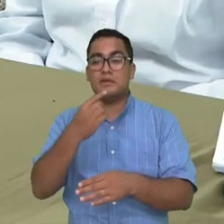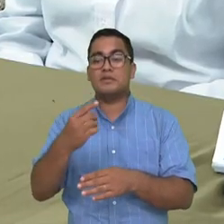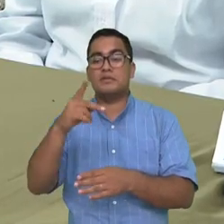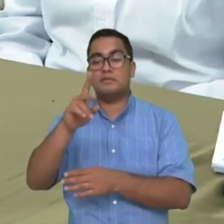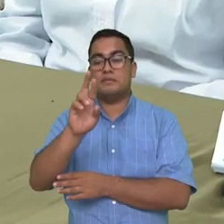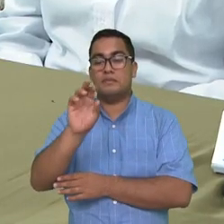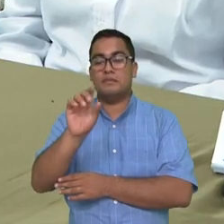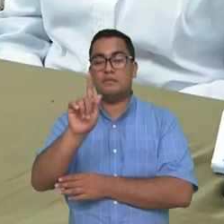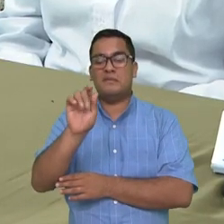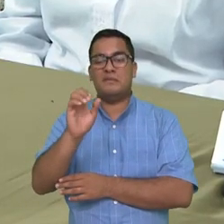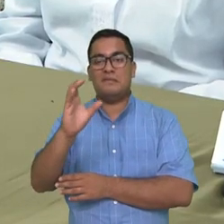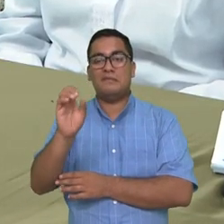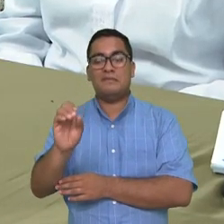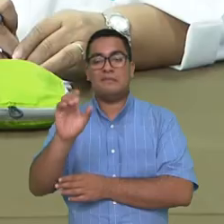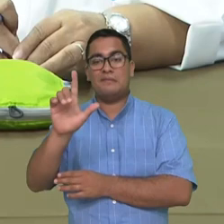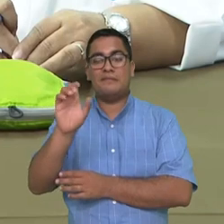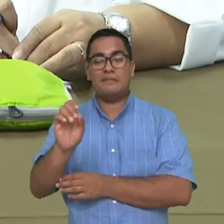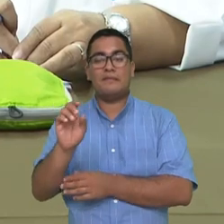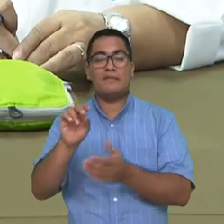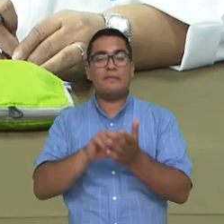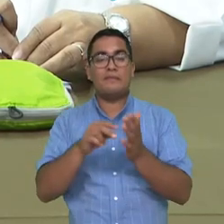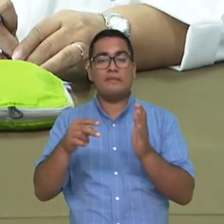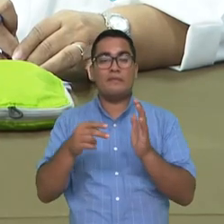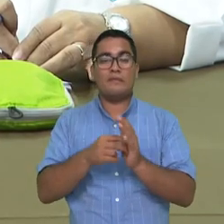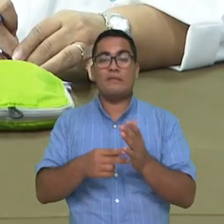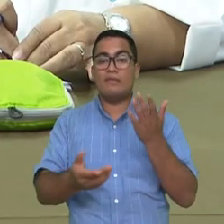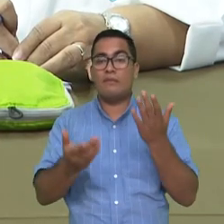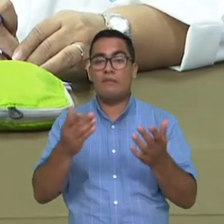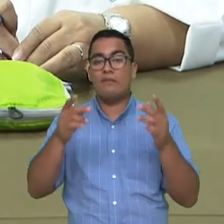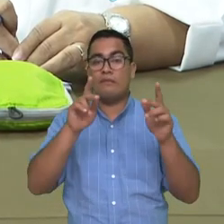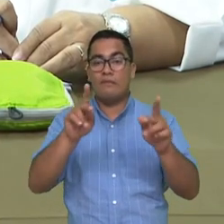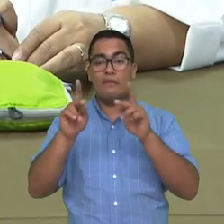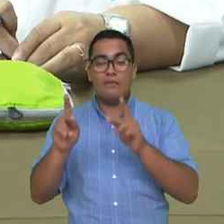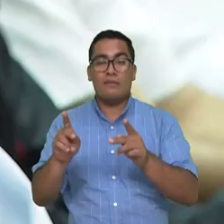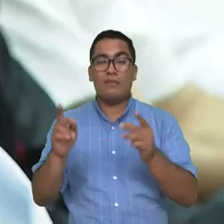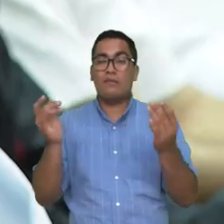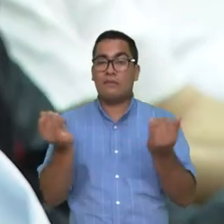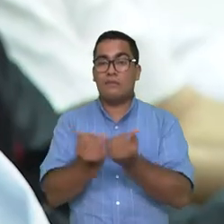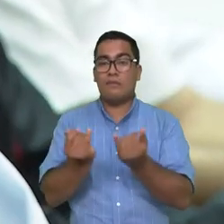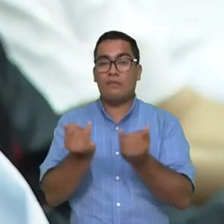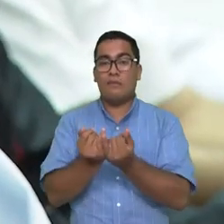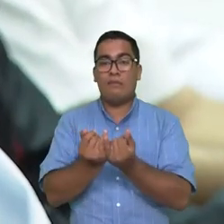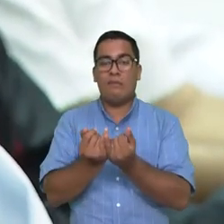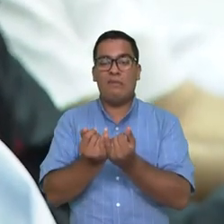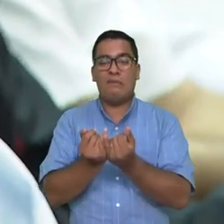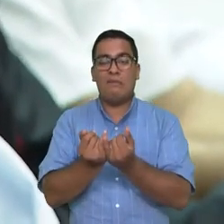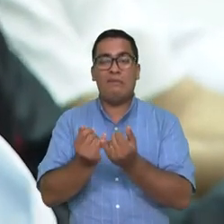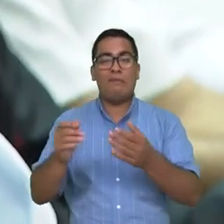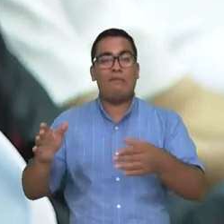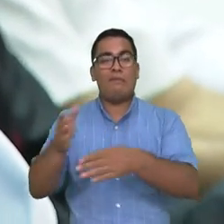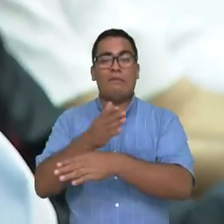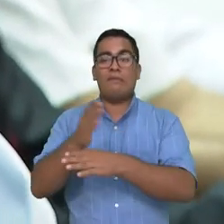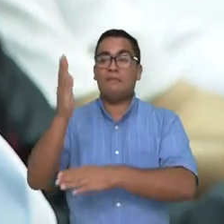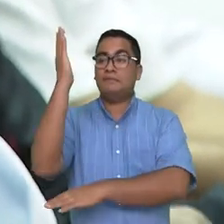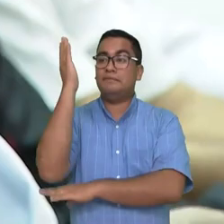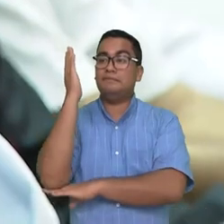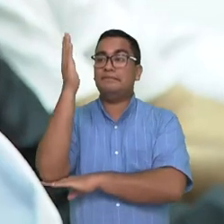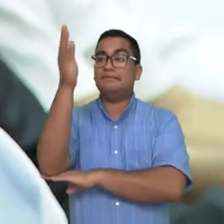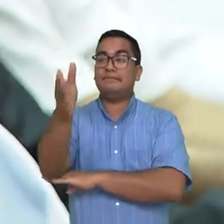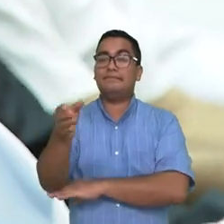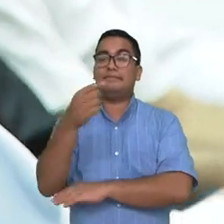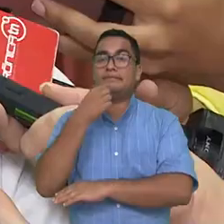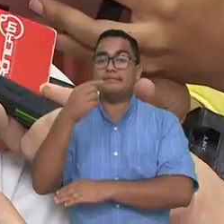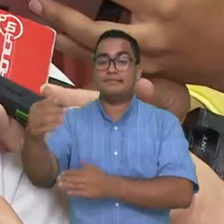no solamente el seguimiento específico de casos sospechosos, sino que también captarlo no solamente en los puntos de entrada, sino en nuestras unidades de